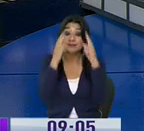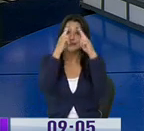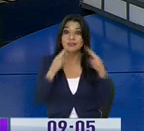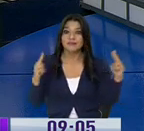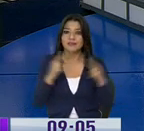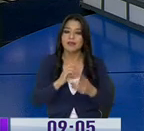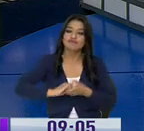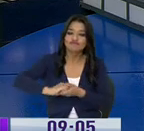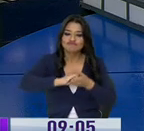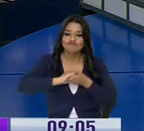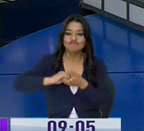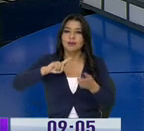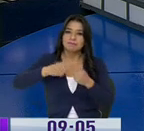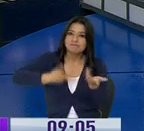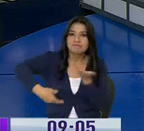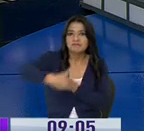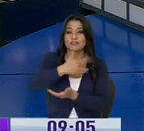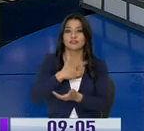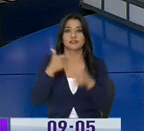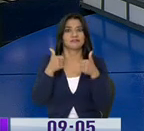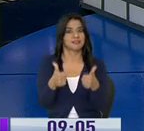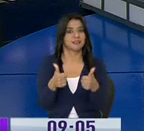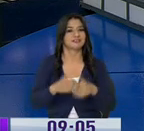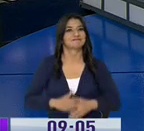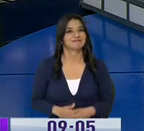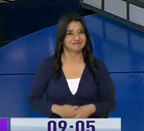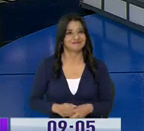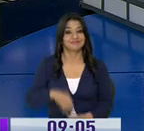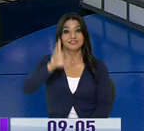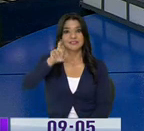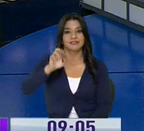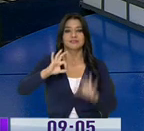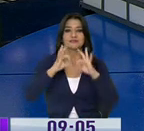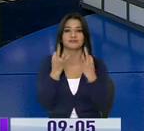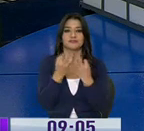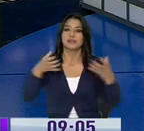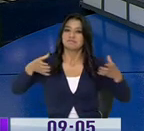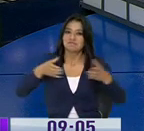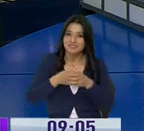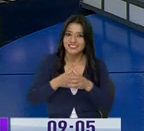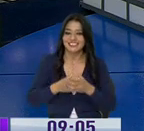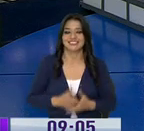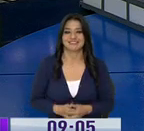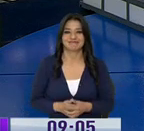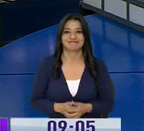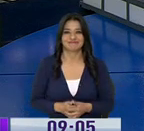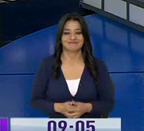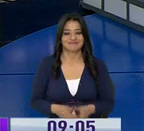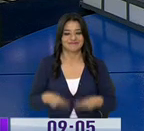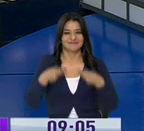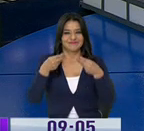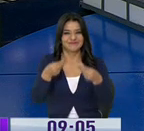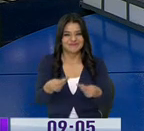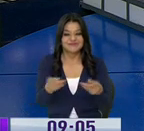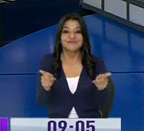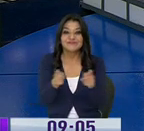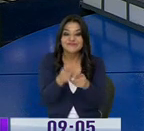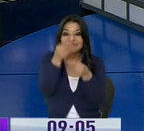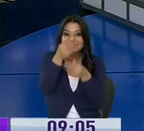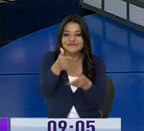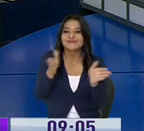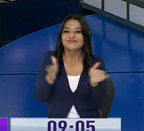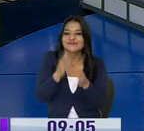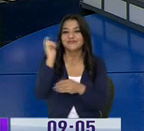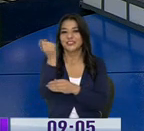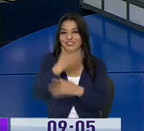es la amistad, la fraternidad, pasarlo bien. La pasamos bien, ¿no? Sí, TVC es una familia sin duda alguna, así que nos vamos a entregar en este informe parte